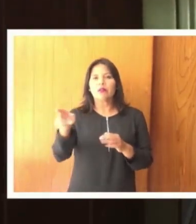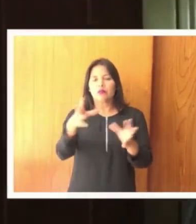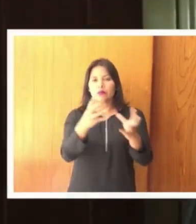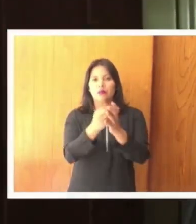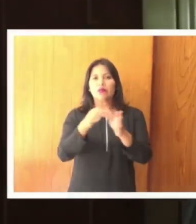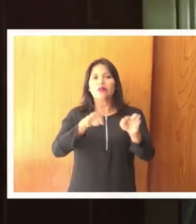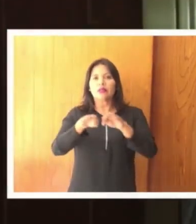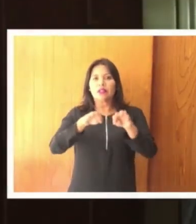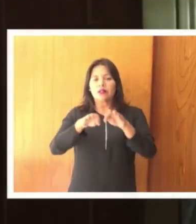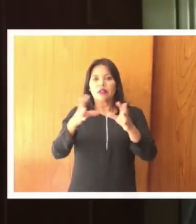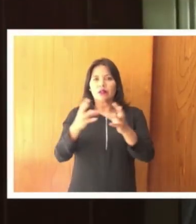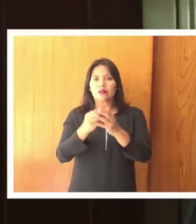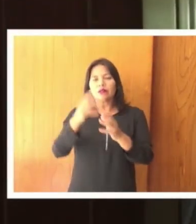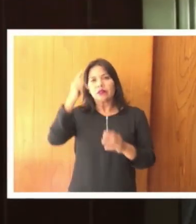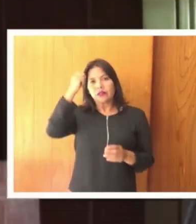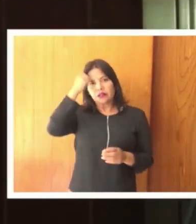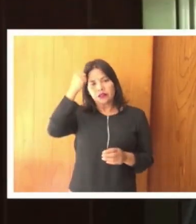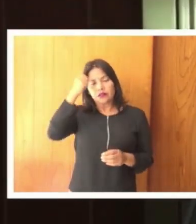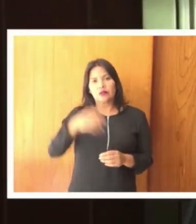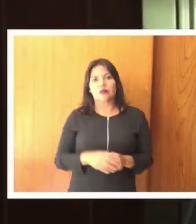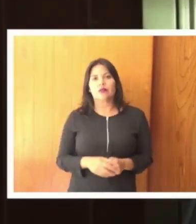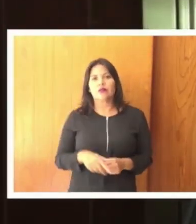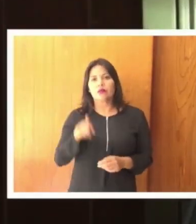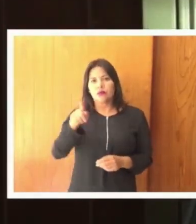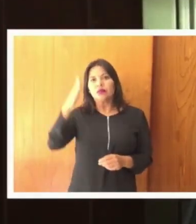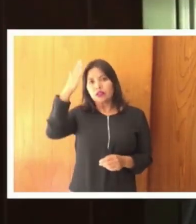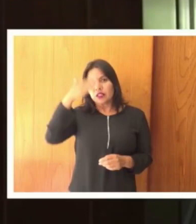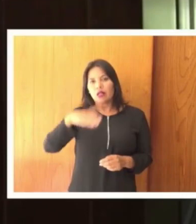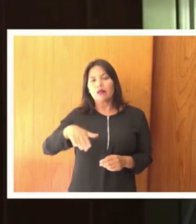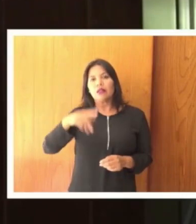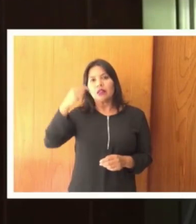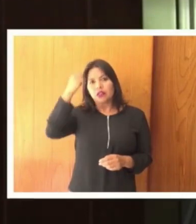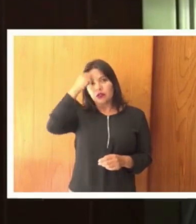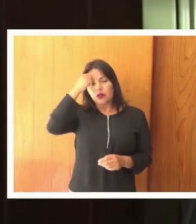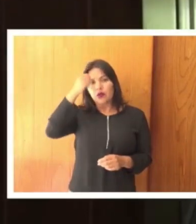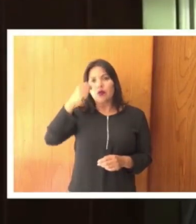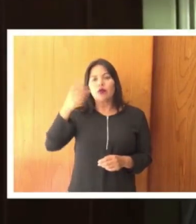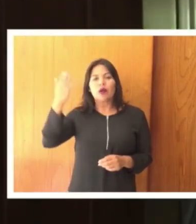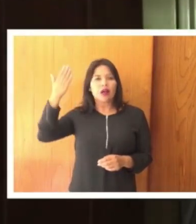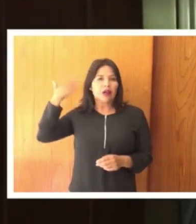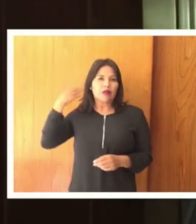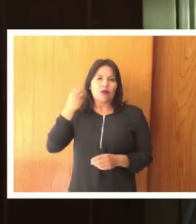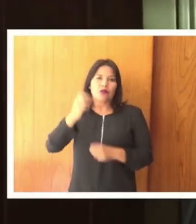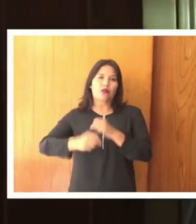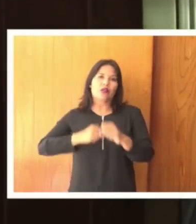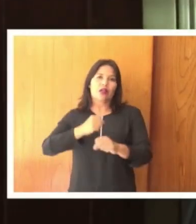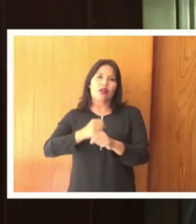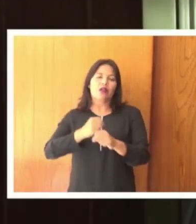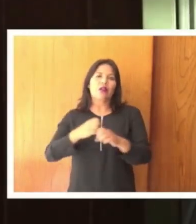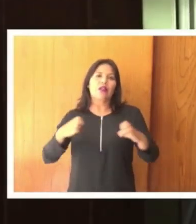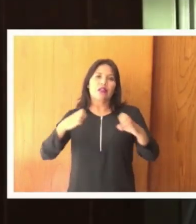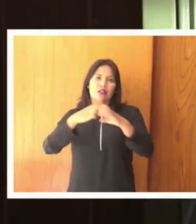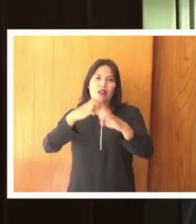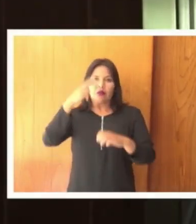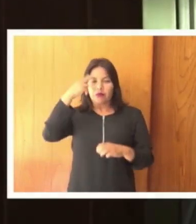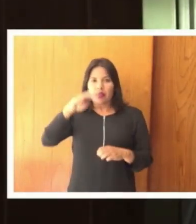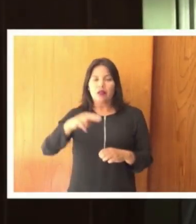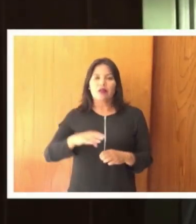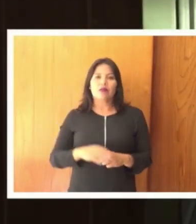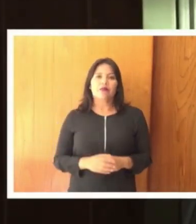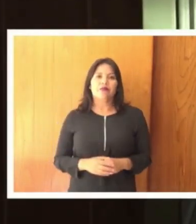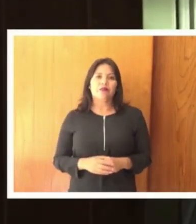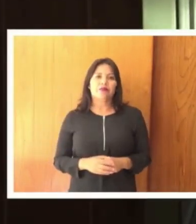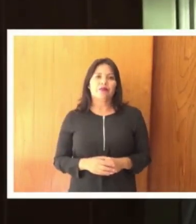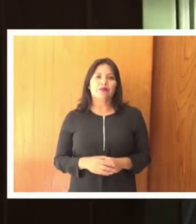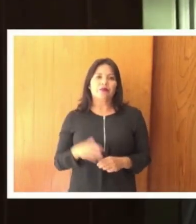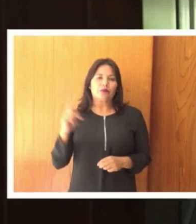municipio de Texcoco. Para nadie es desconocido que Texcoco fue la primer capital del Estado de México. Para nadie es